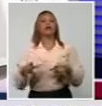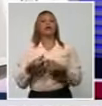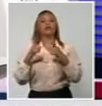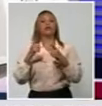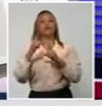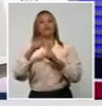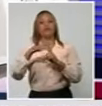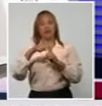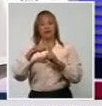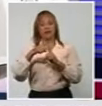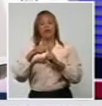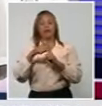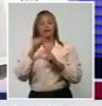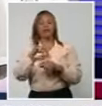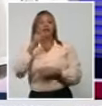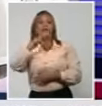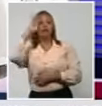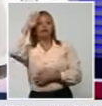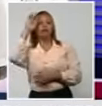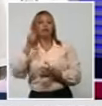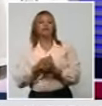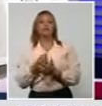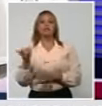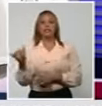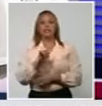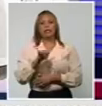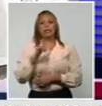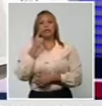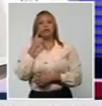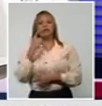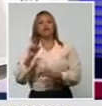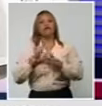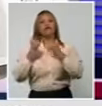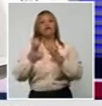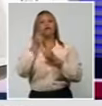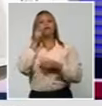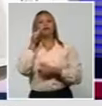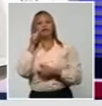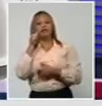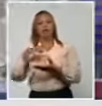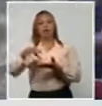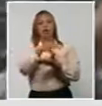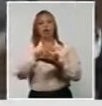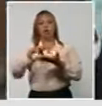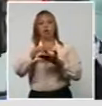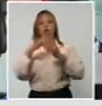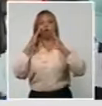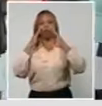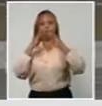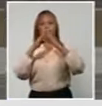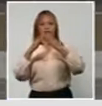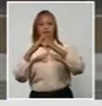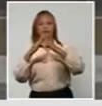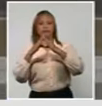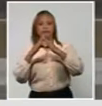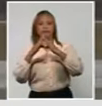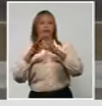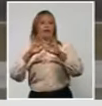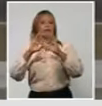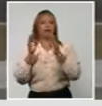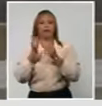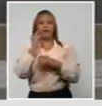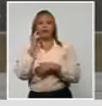país. Y bueno, también se les refuerza una vigilancia en sus áreas por la atención primaria de salud. O sea, una vez que salen de estos centros de